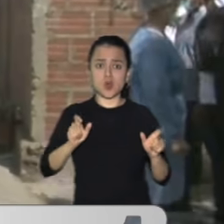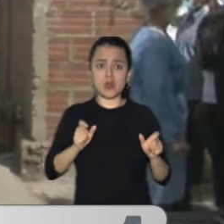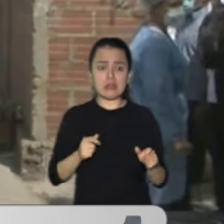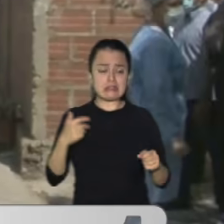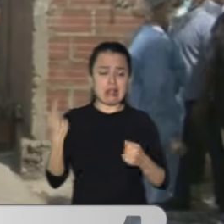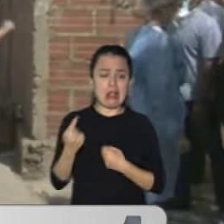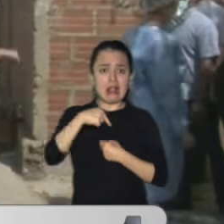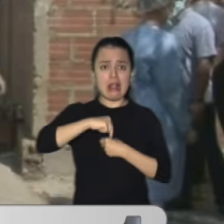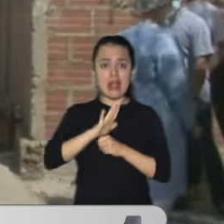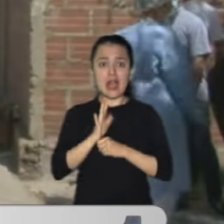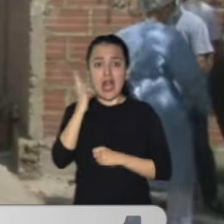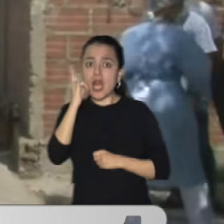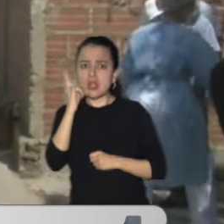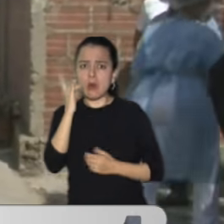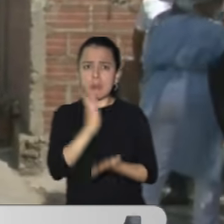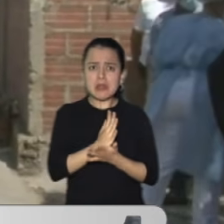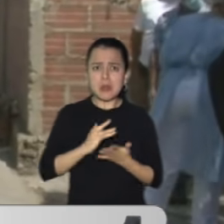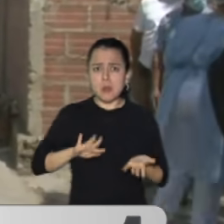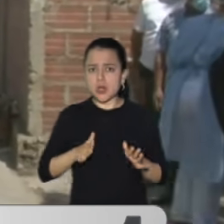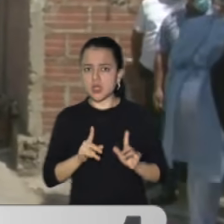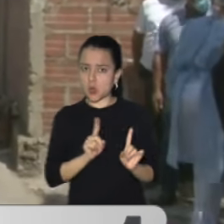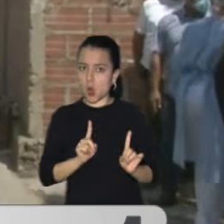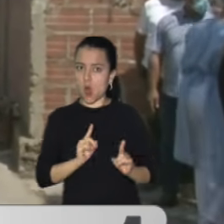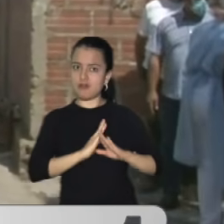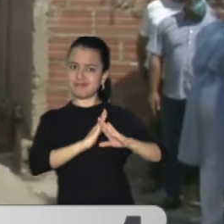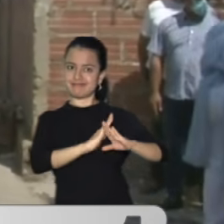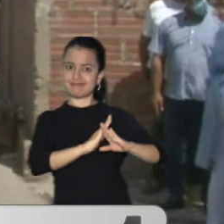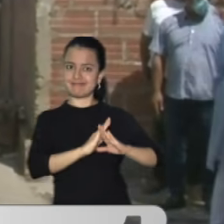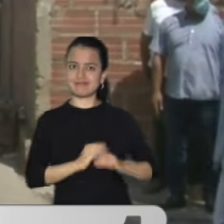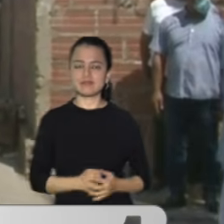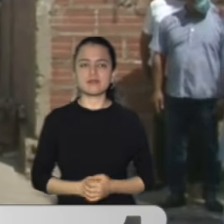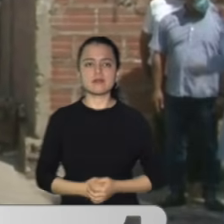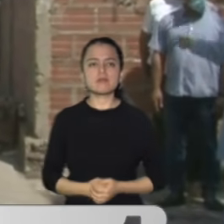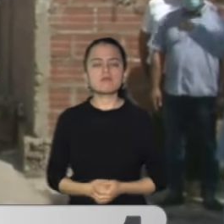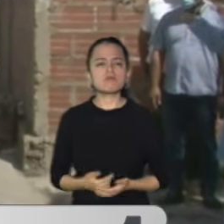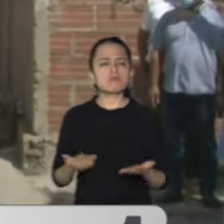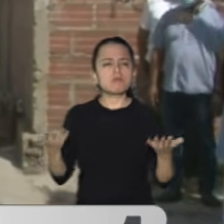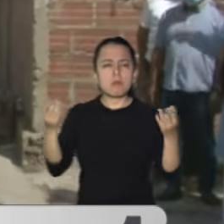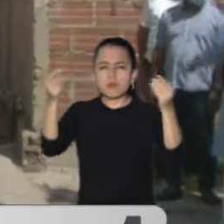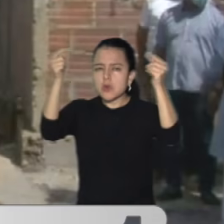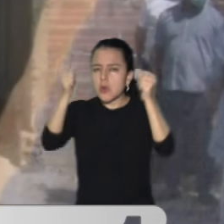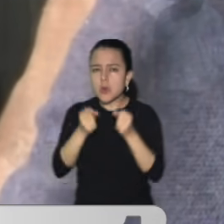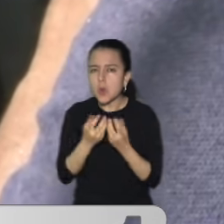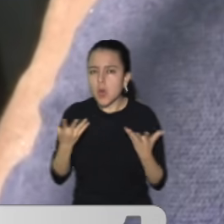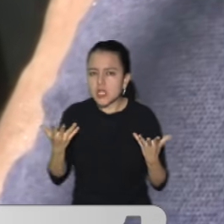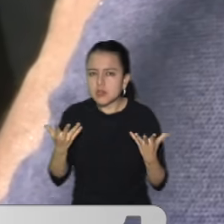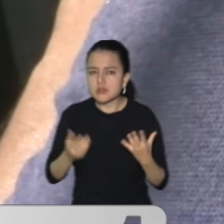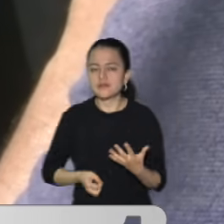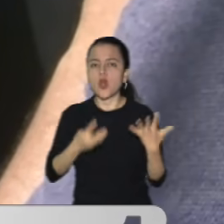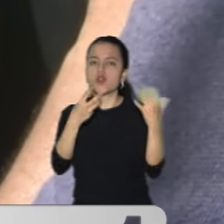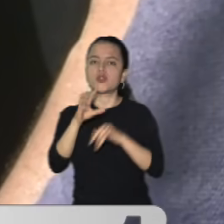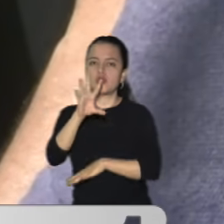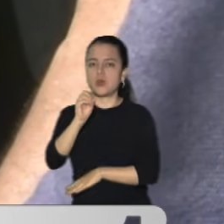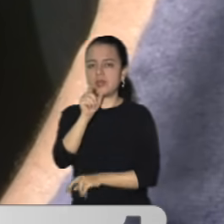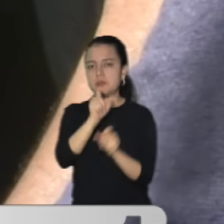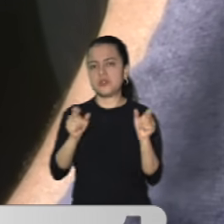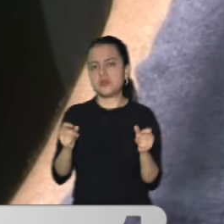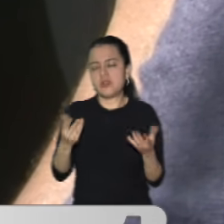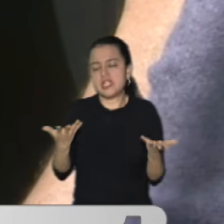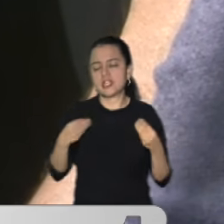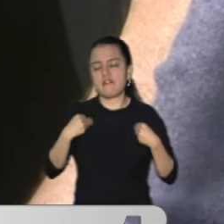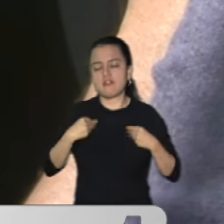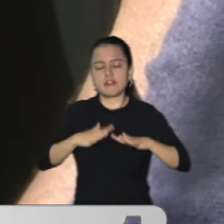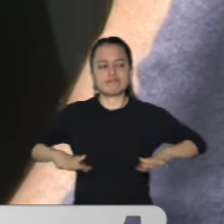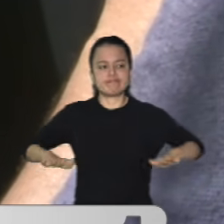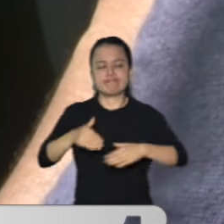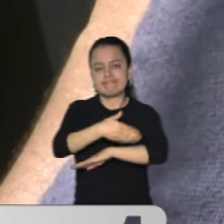por coronavirus en esta población. De acuerdo con las autoridades, en La Heroica en total hay aproximadamente 850 habitantes en situación